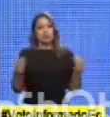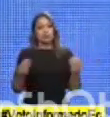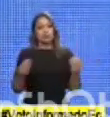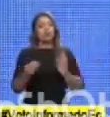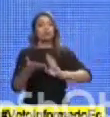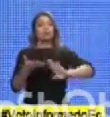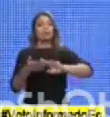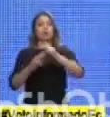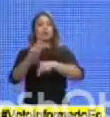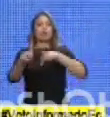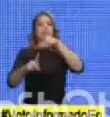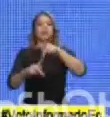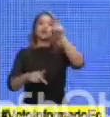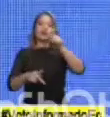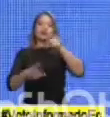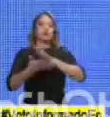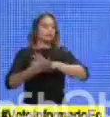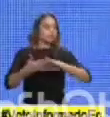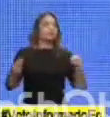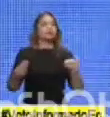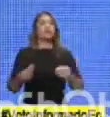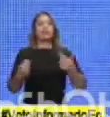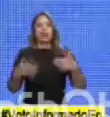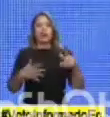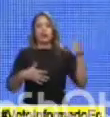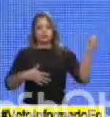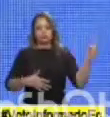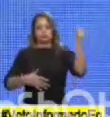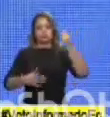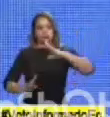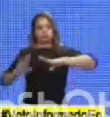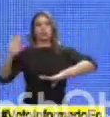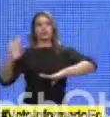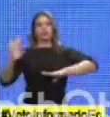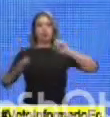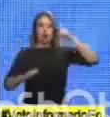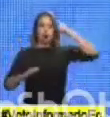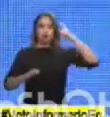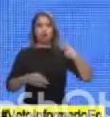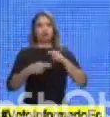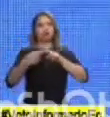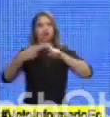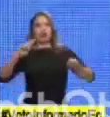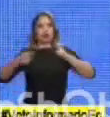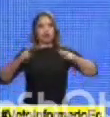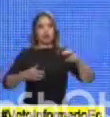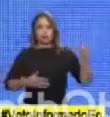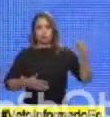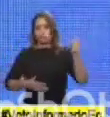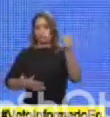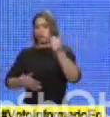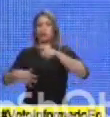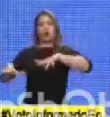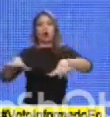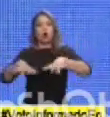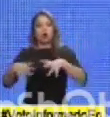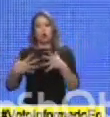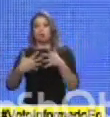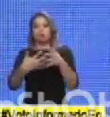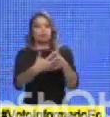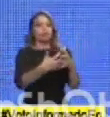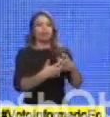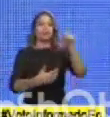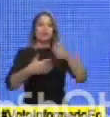a las prefecturas para que se nombren gobernadores regionales para que coordinen con los gobiernos autónomos descentralizados es por ello que sí hay que